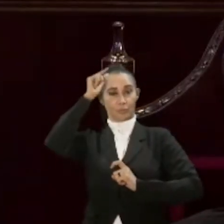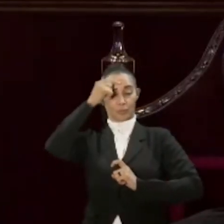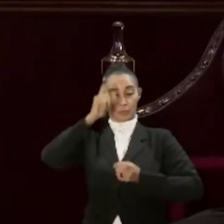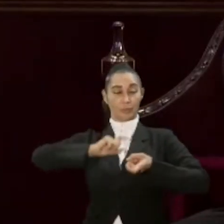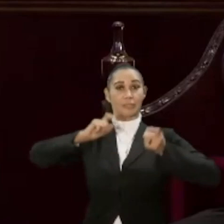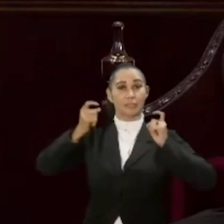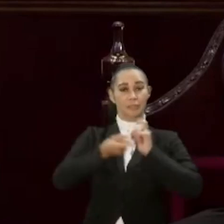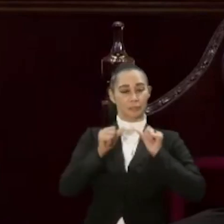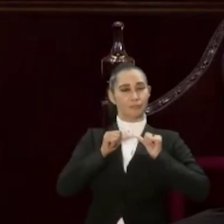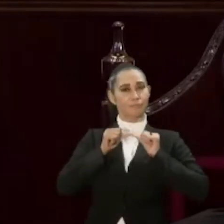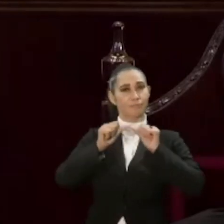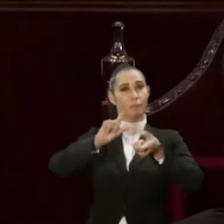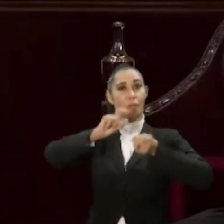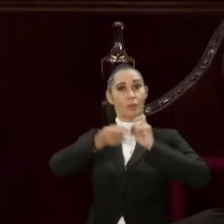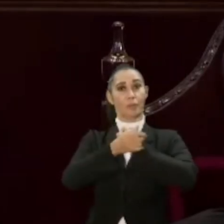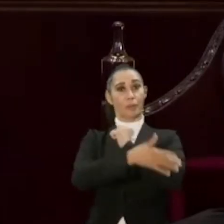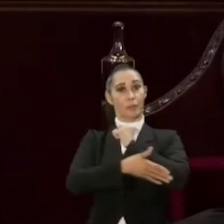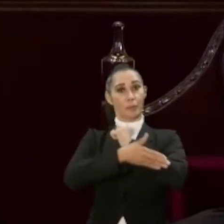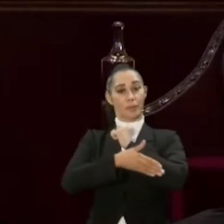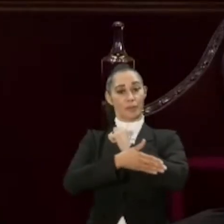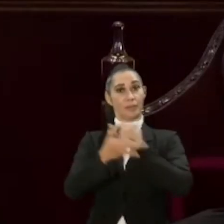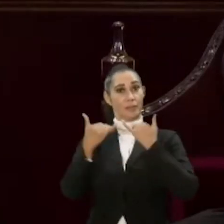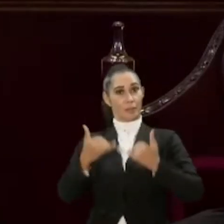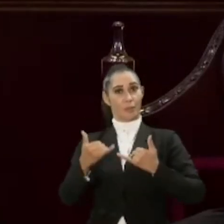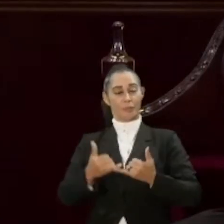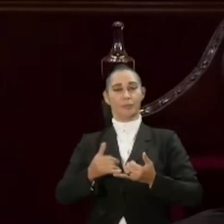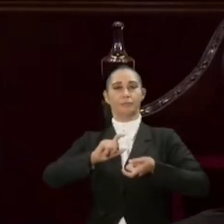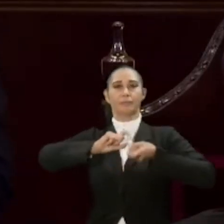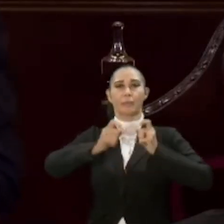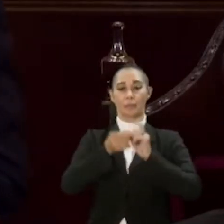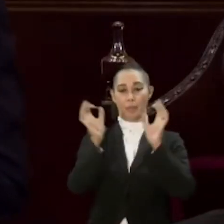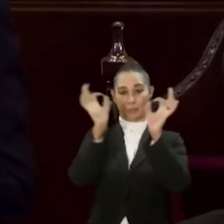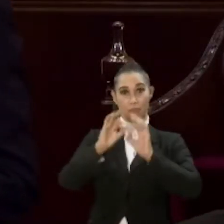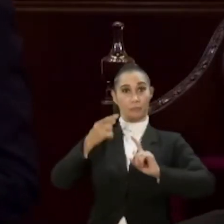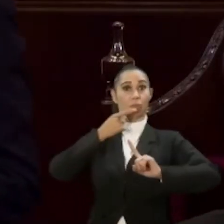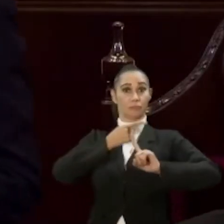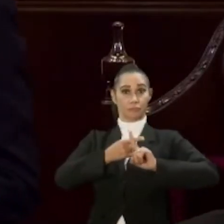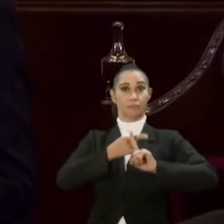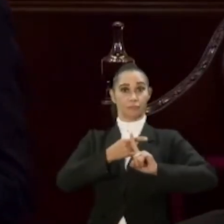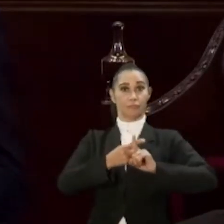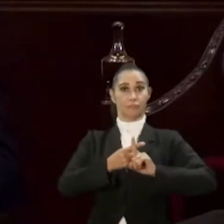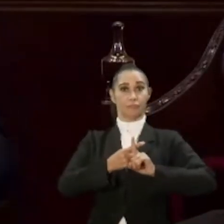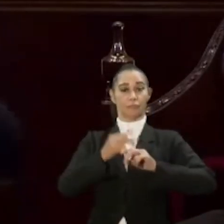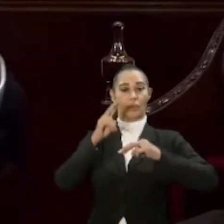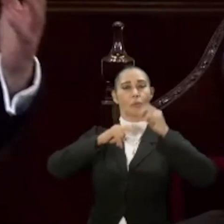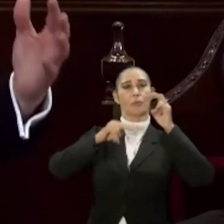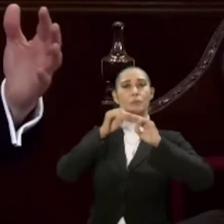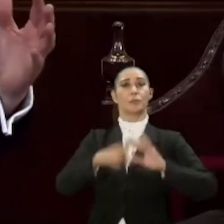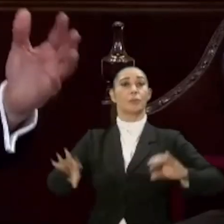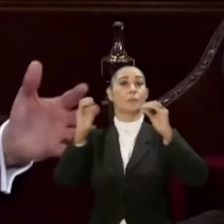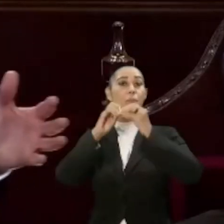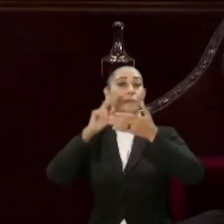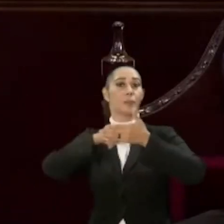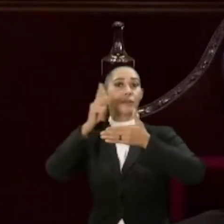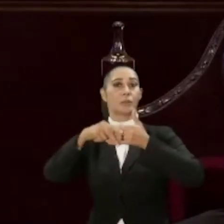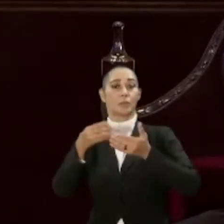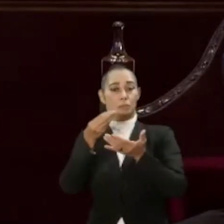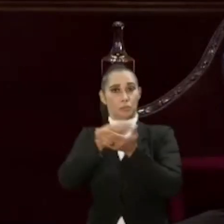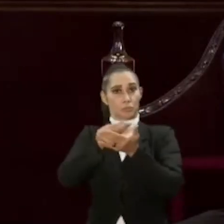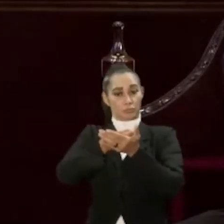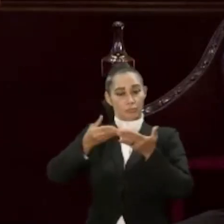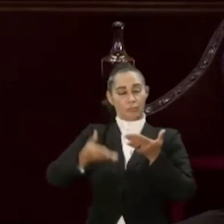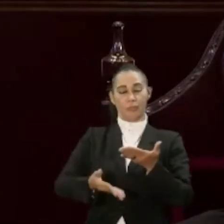cambio para seguir cambiando el país que somos, cambiando de forma positiva. construir más obras con menos